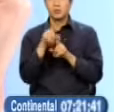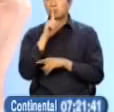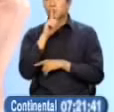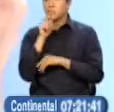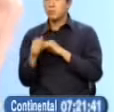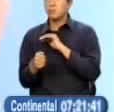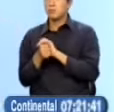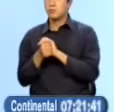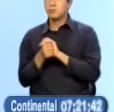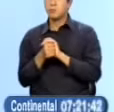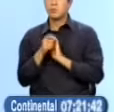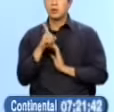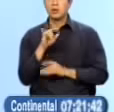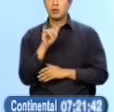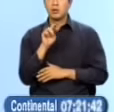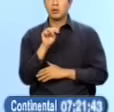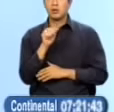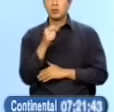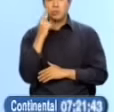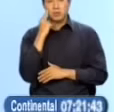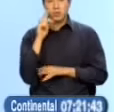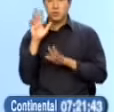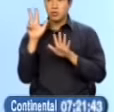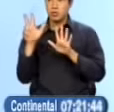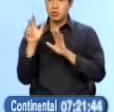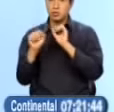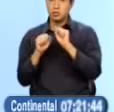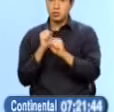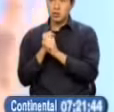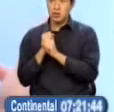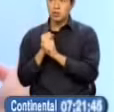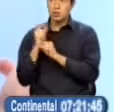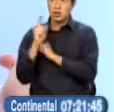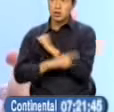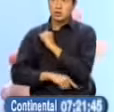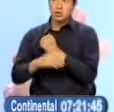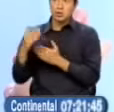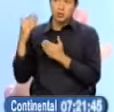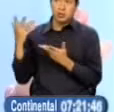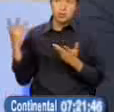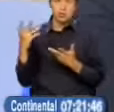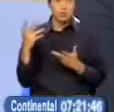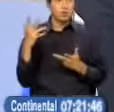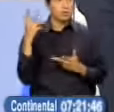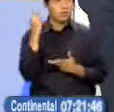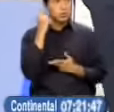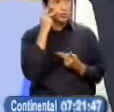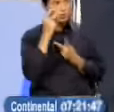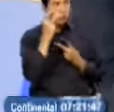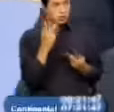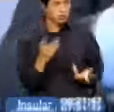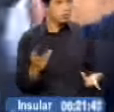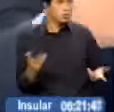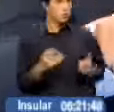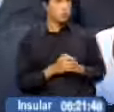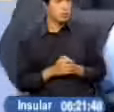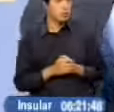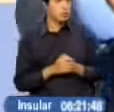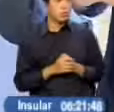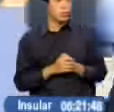para que a dilma no le den ocho años de inhabilitación incluso demuestra una cosa es que